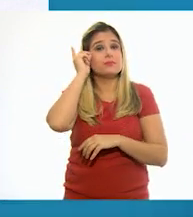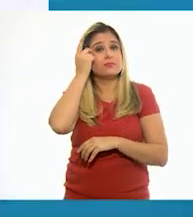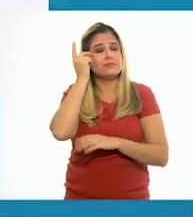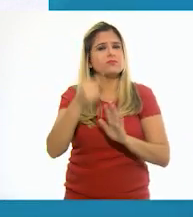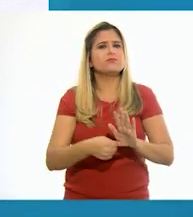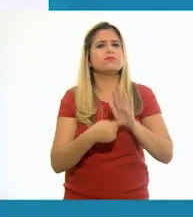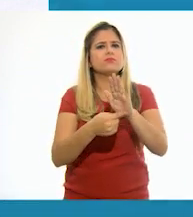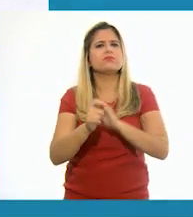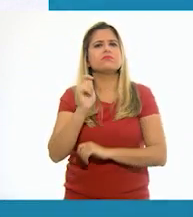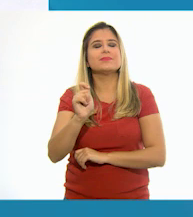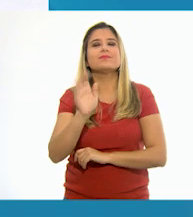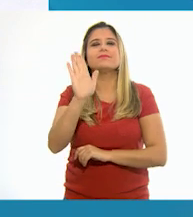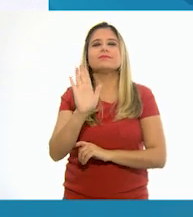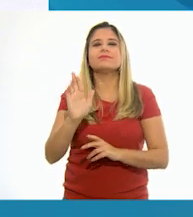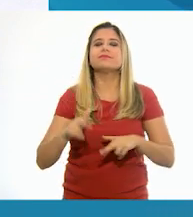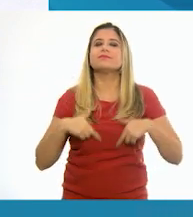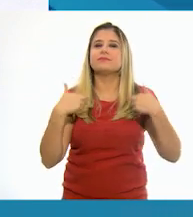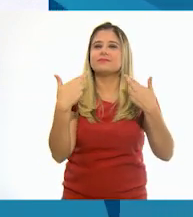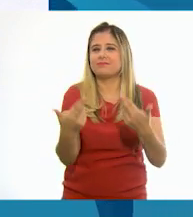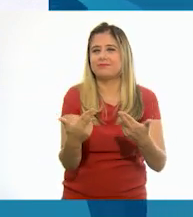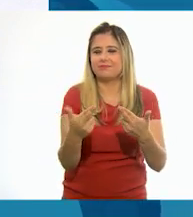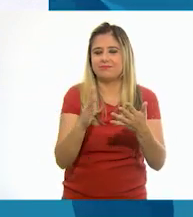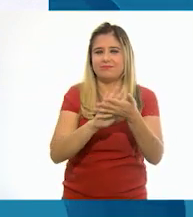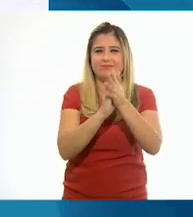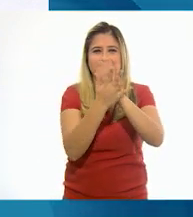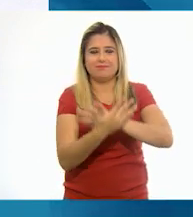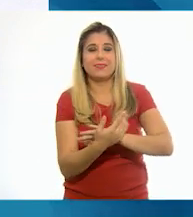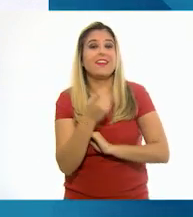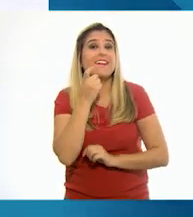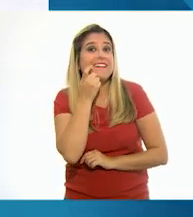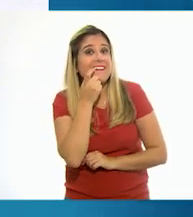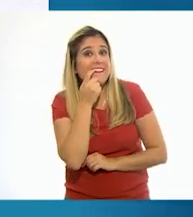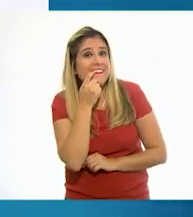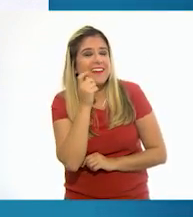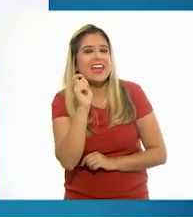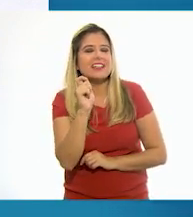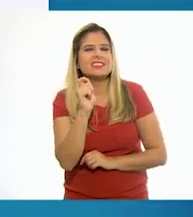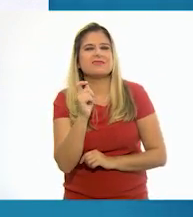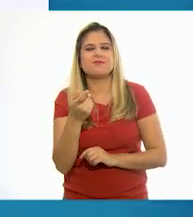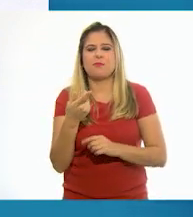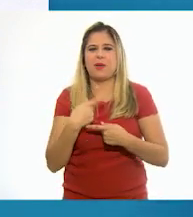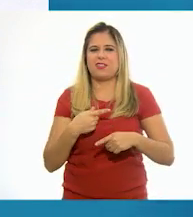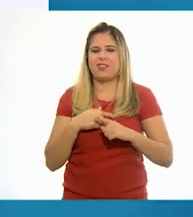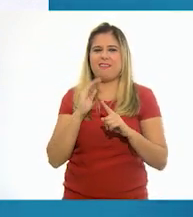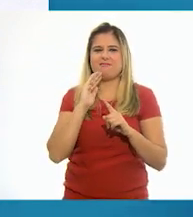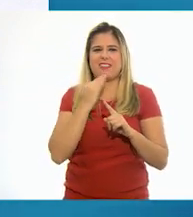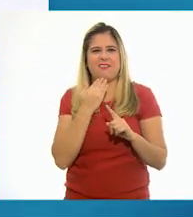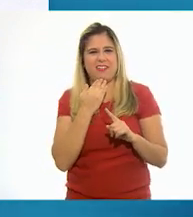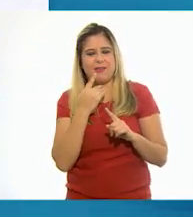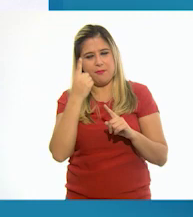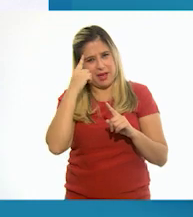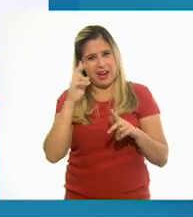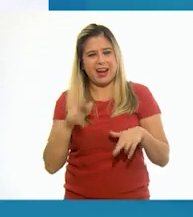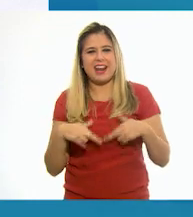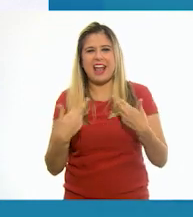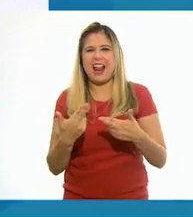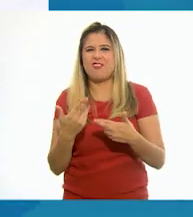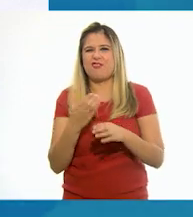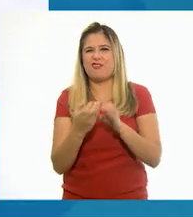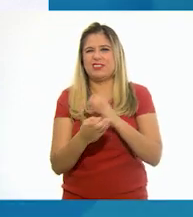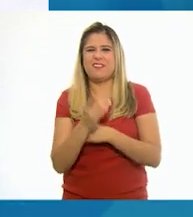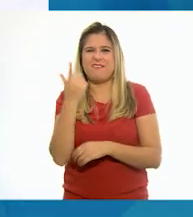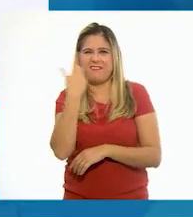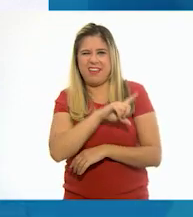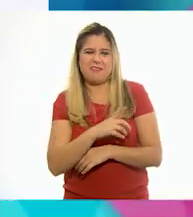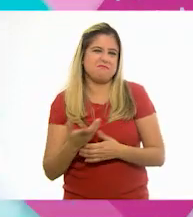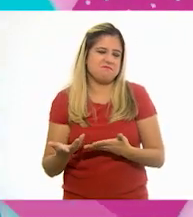simboliza a un regalo, mientras que el colmillo simboliza un defecto que podría tener el regalo. A ver, ahora